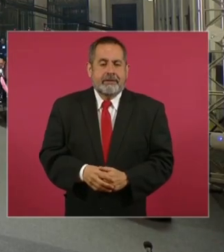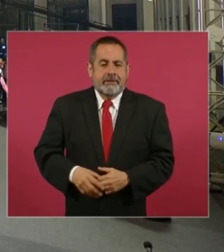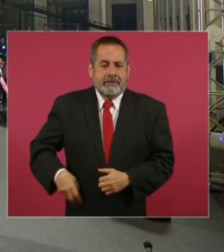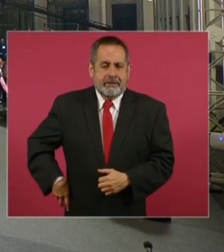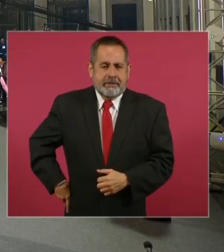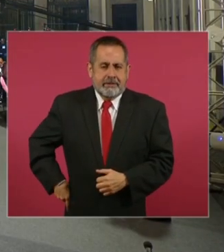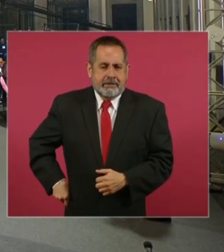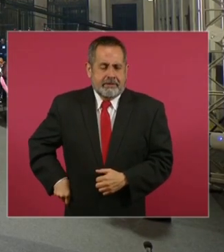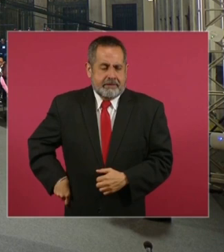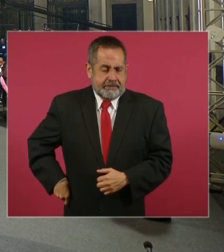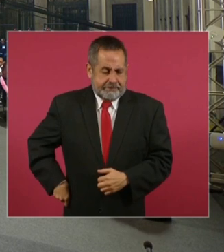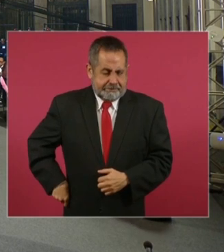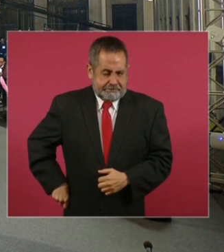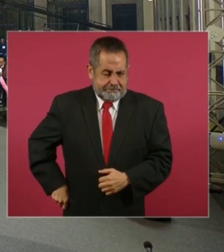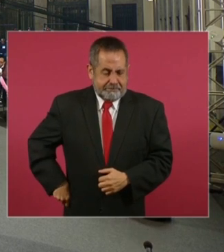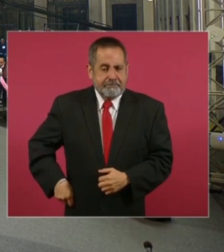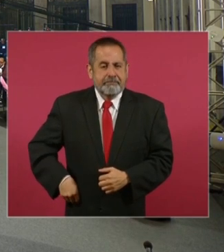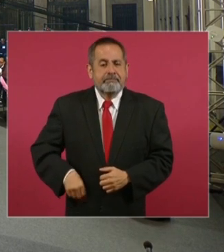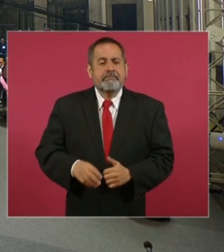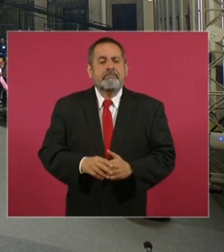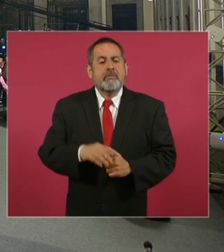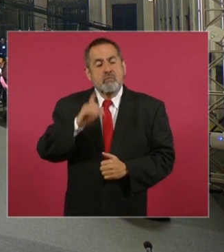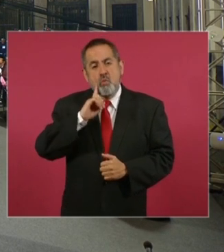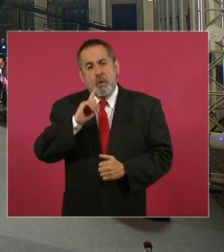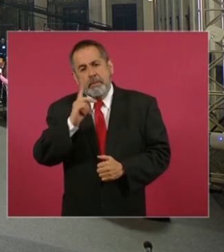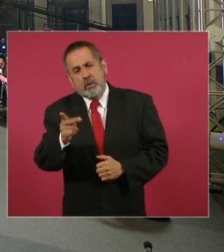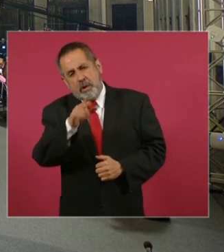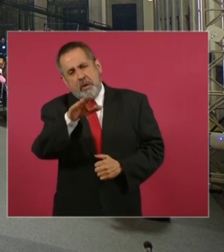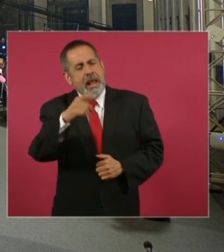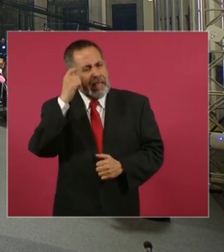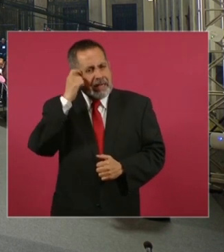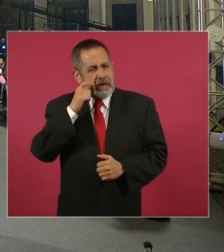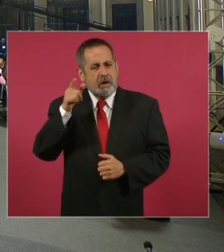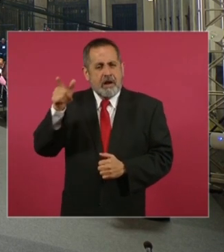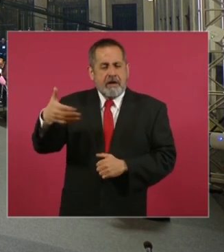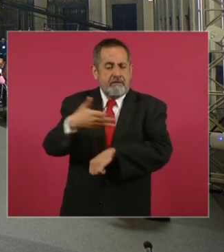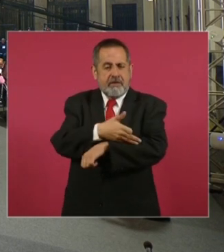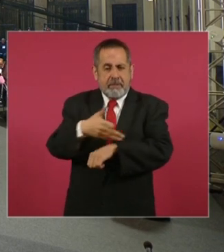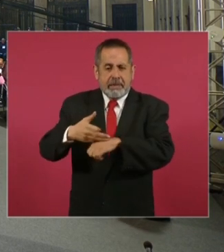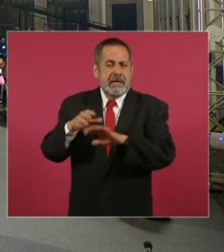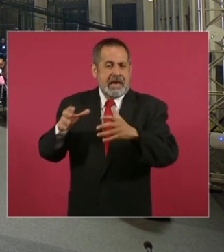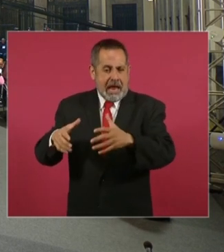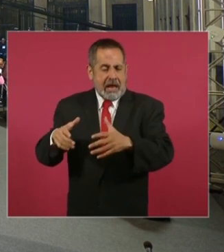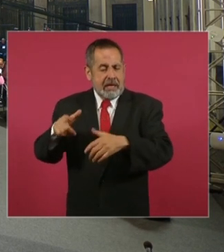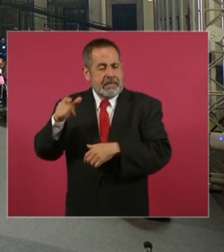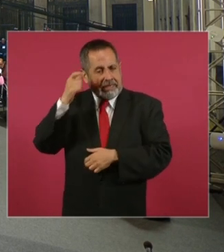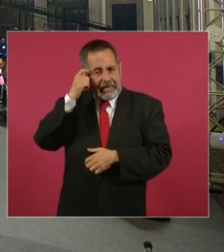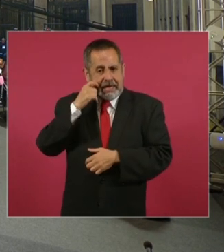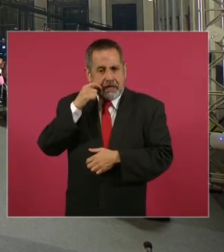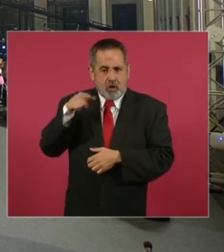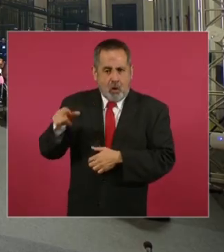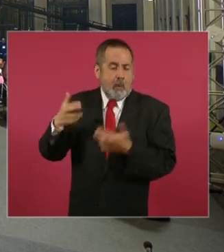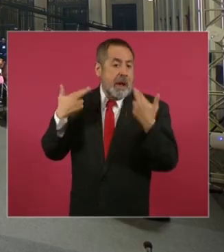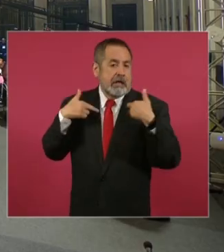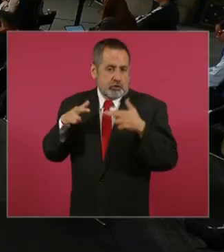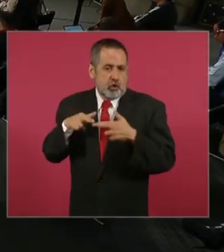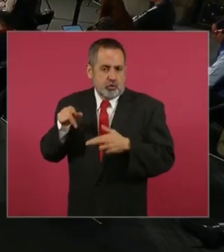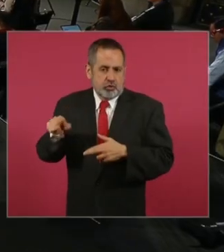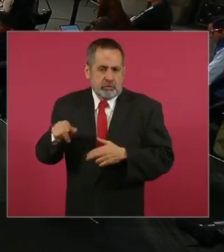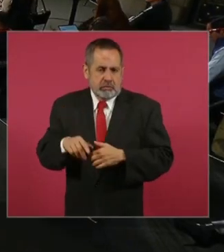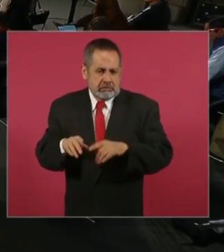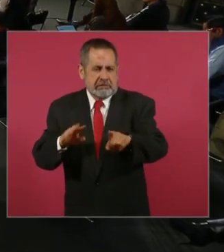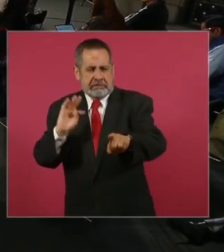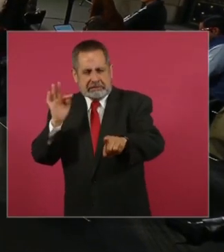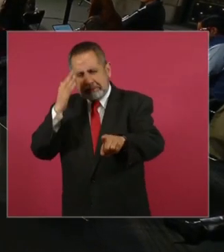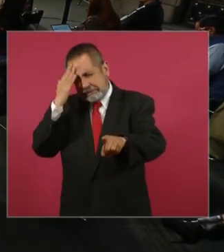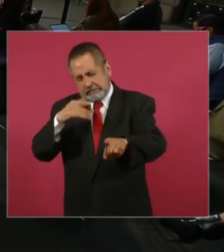vamos a Guerrero, presidente. Una familia de maestros en este estado, muy probablemente ya tenga